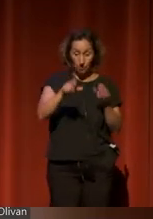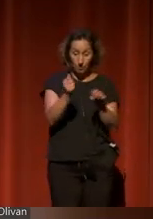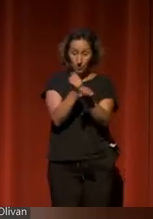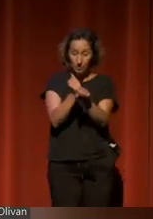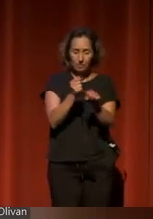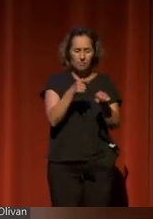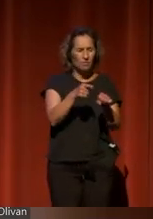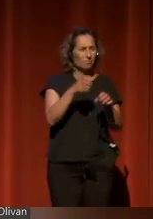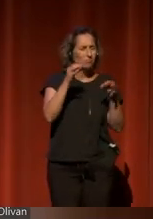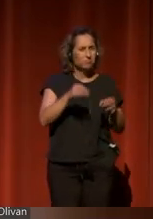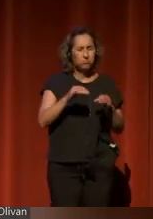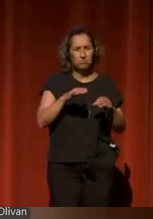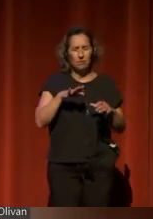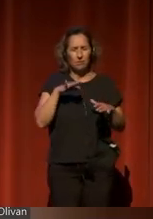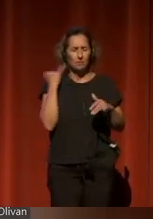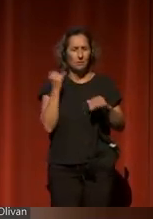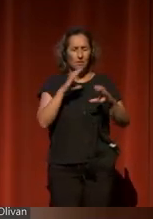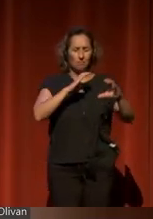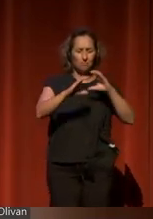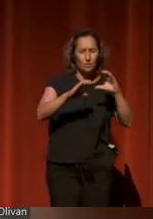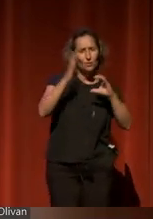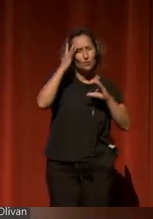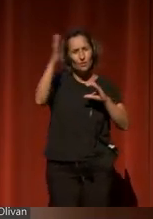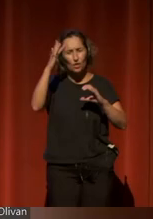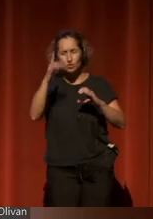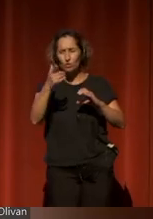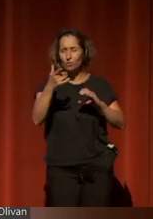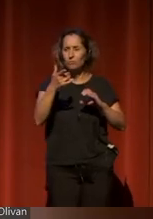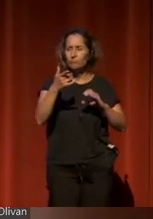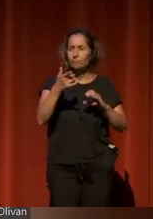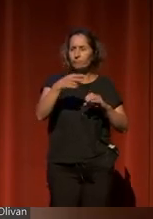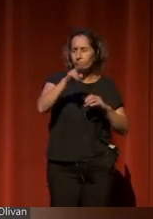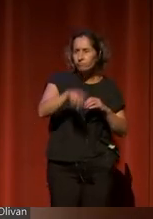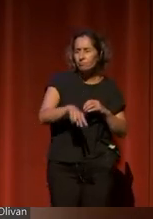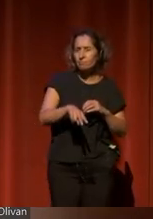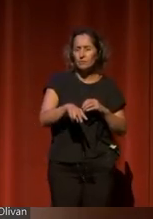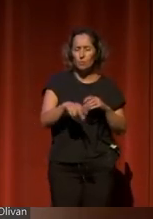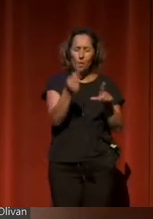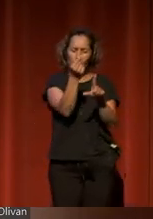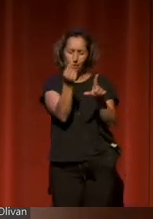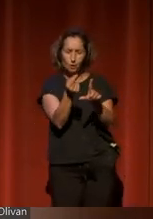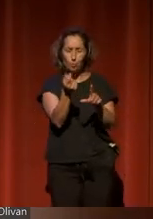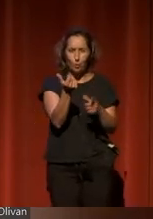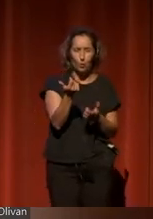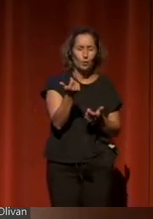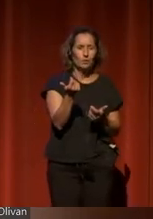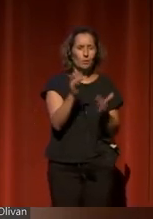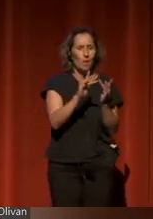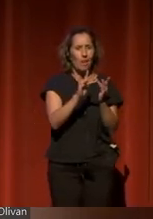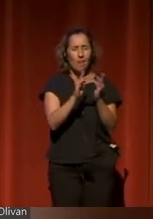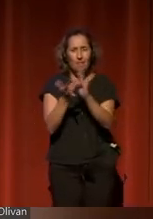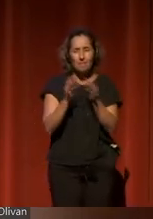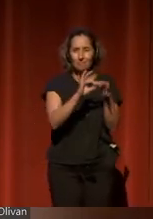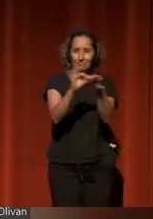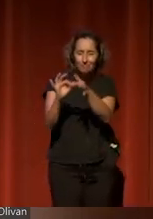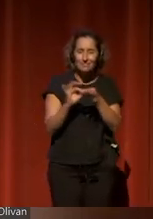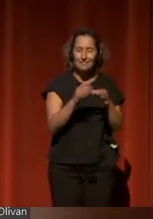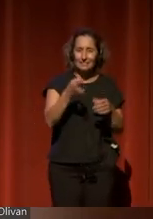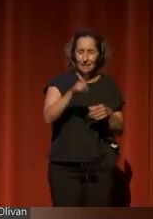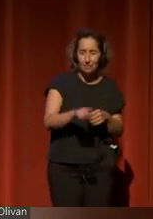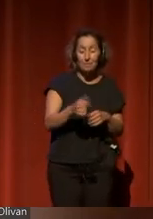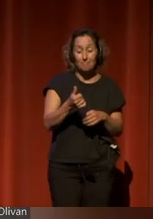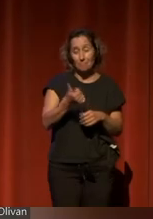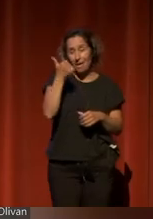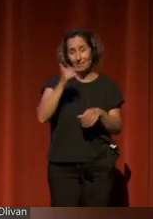comunicadores serán activadores serán filósofos serán un poito diseñadores erá muy conectores y y son bastante